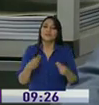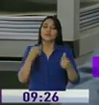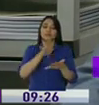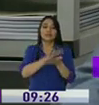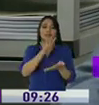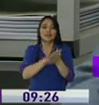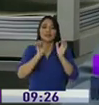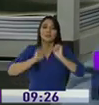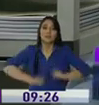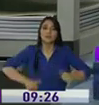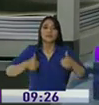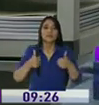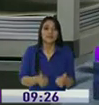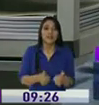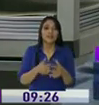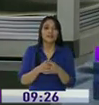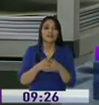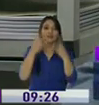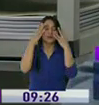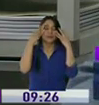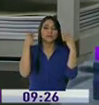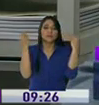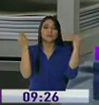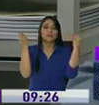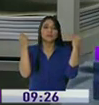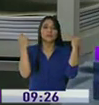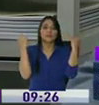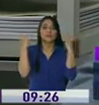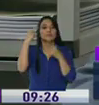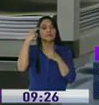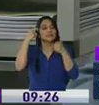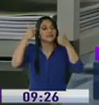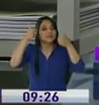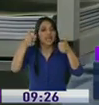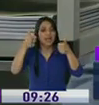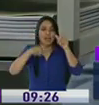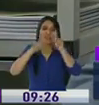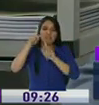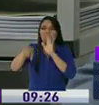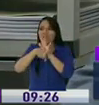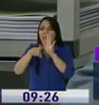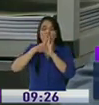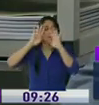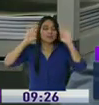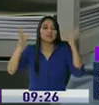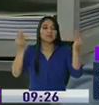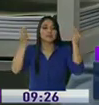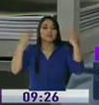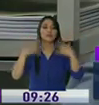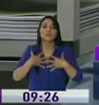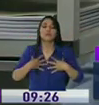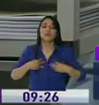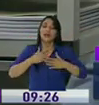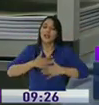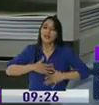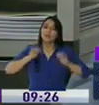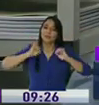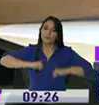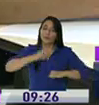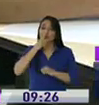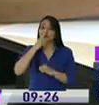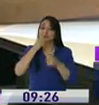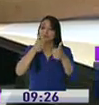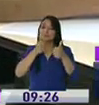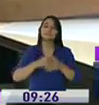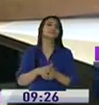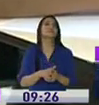se desestresen, despejen sus pensamientos inadecuados y podría ser un factor interesante. Dice